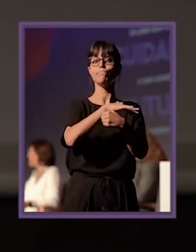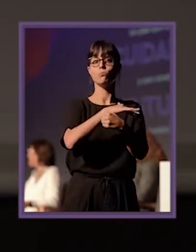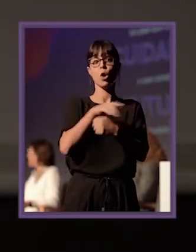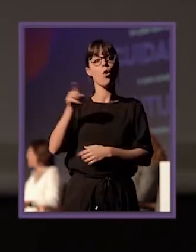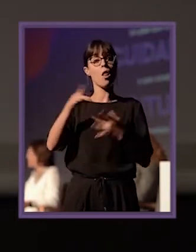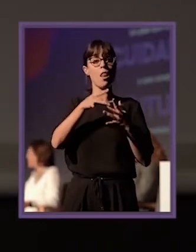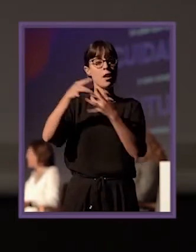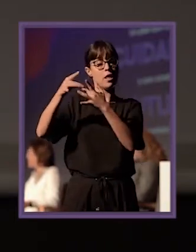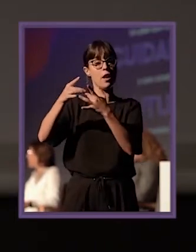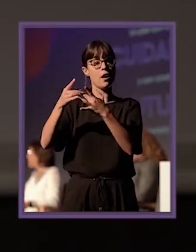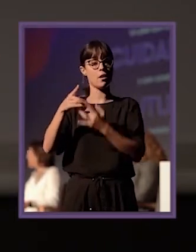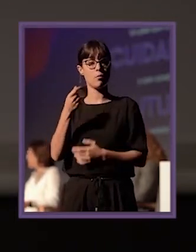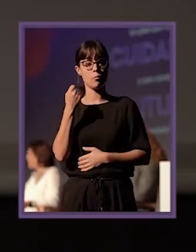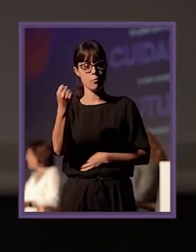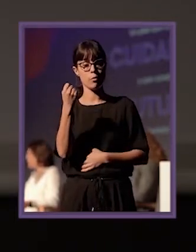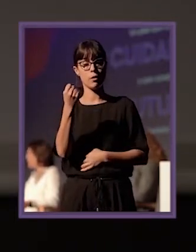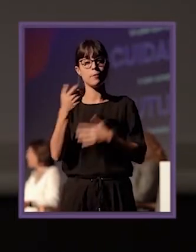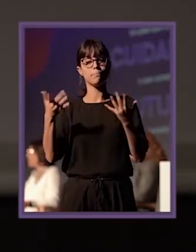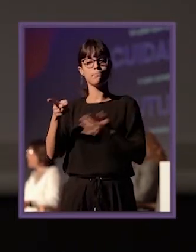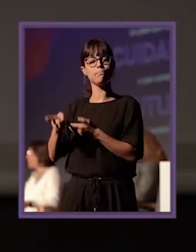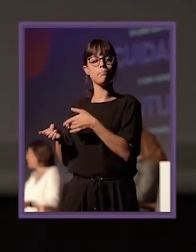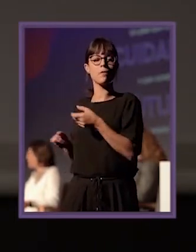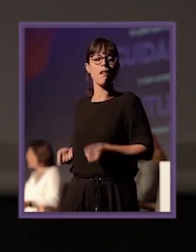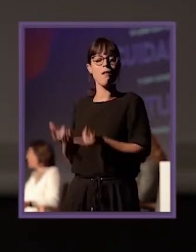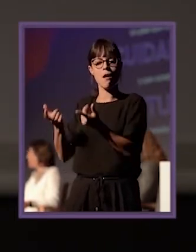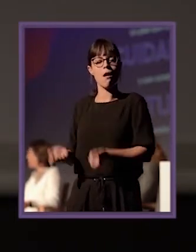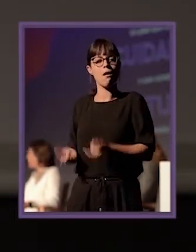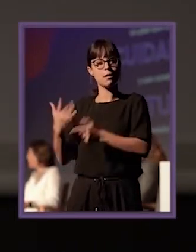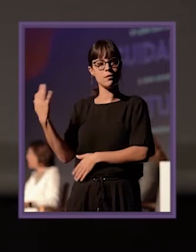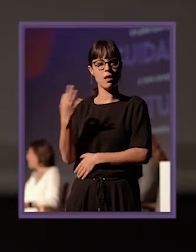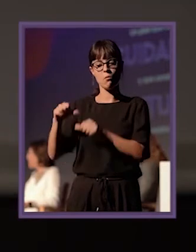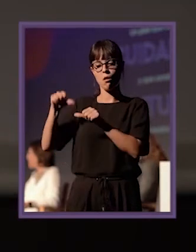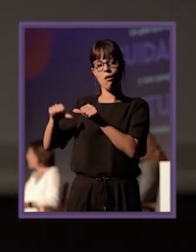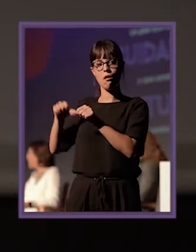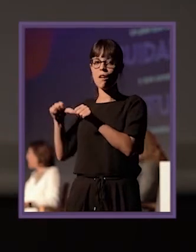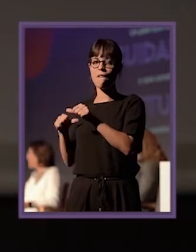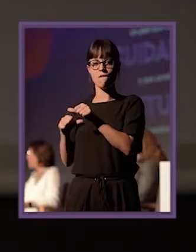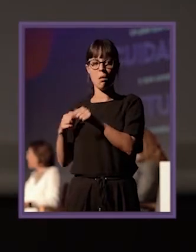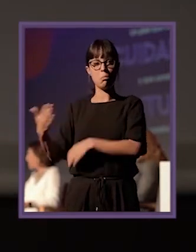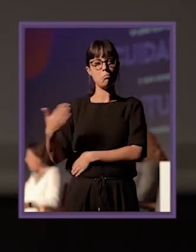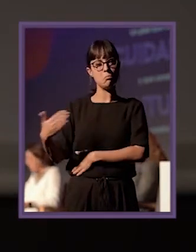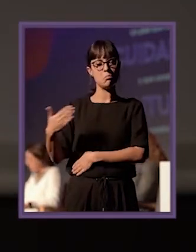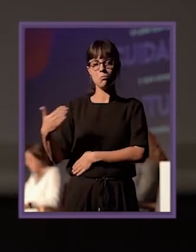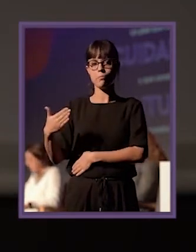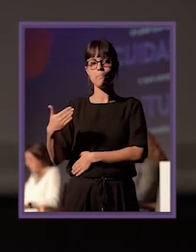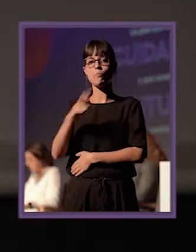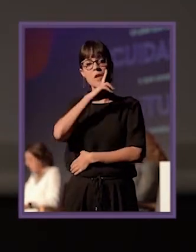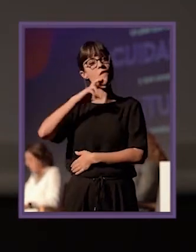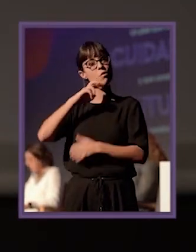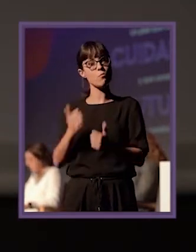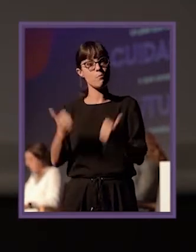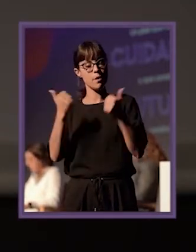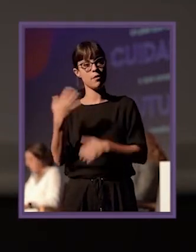que invertir en él para que no se siga precarizando como se ha hecho hasta el momento. Además, dice el